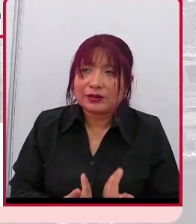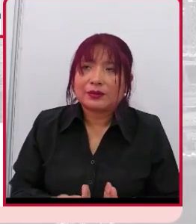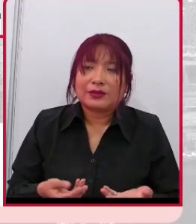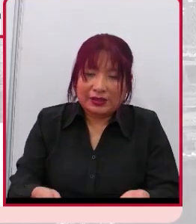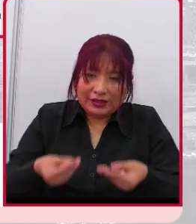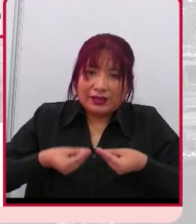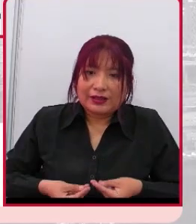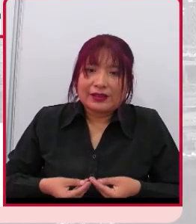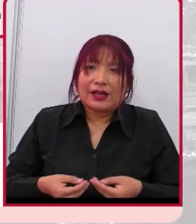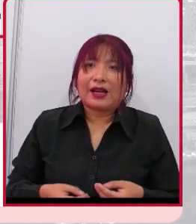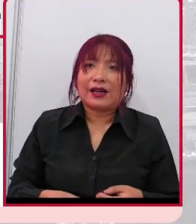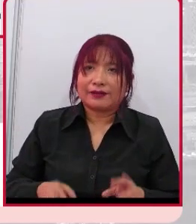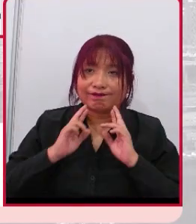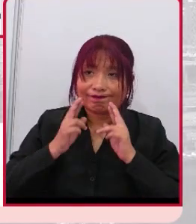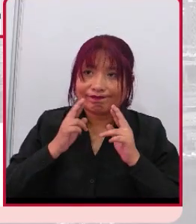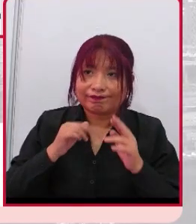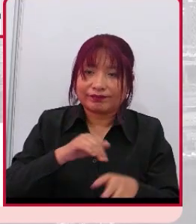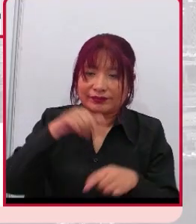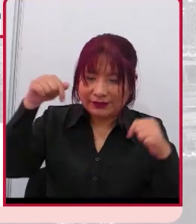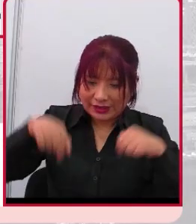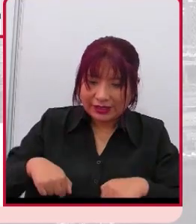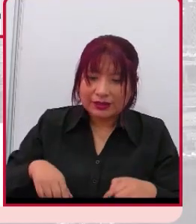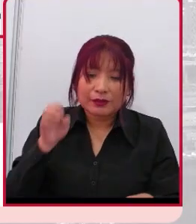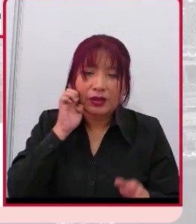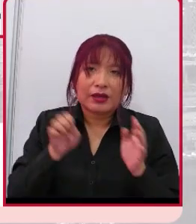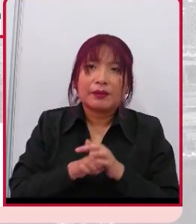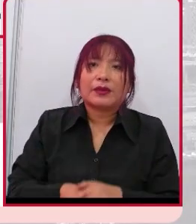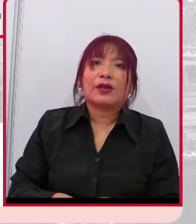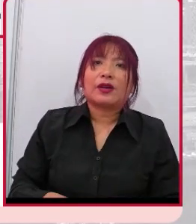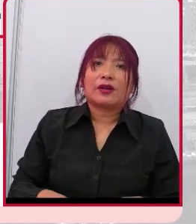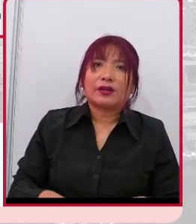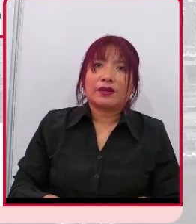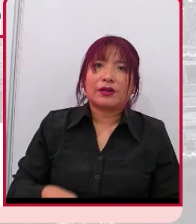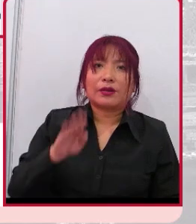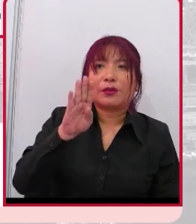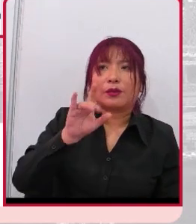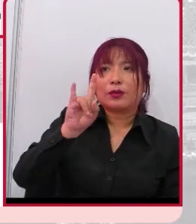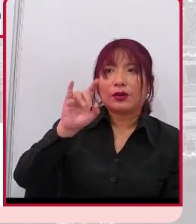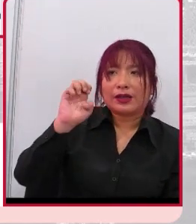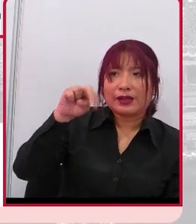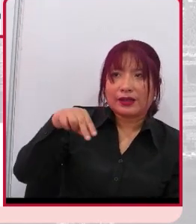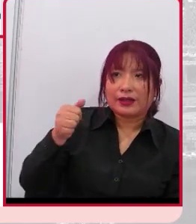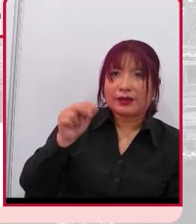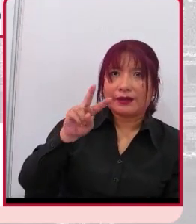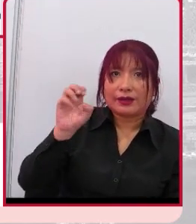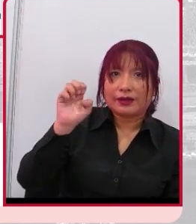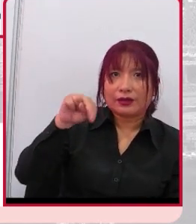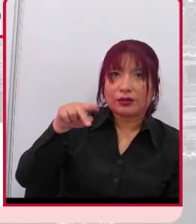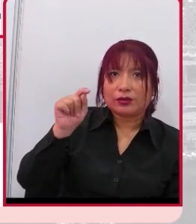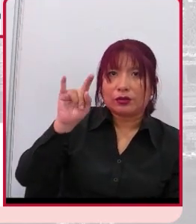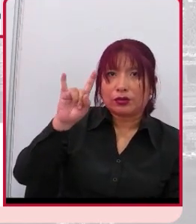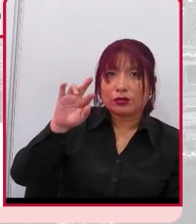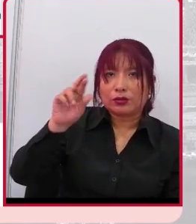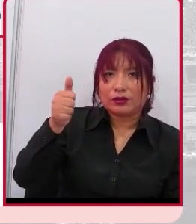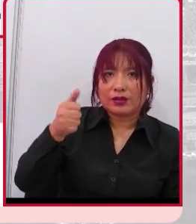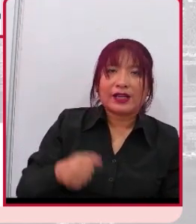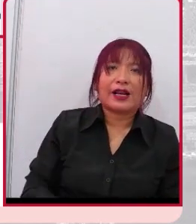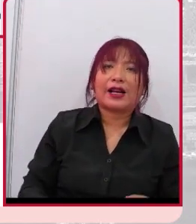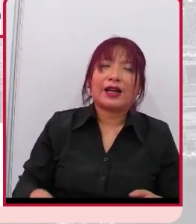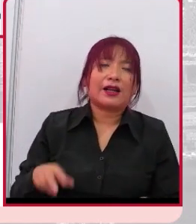la geometalurgia. El equipo de Buenaventura se caracteriza por eso. Este trabajo fue hecho no solo por profesionales, sino por